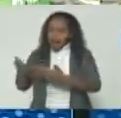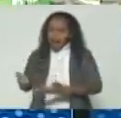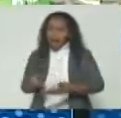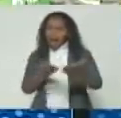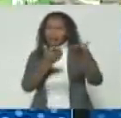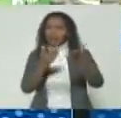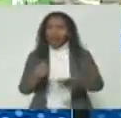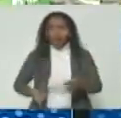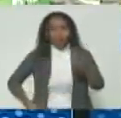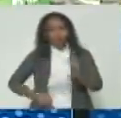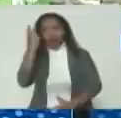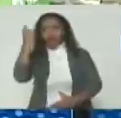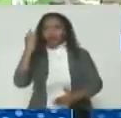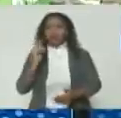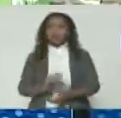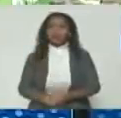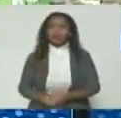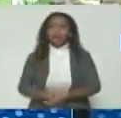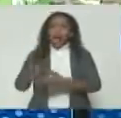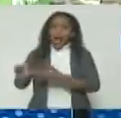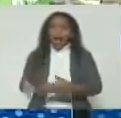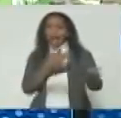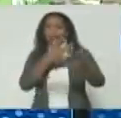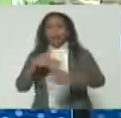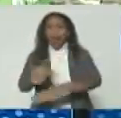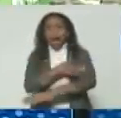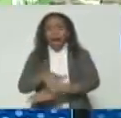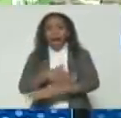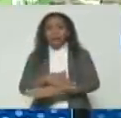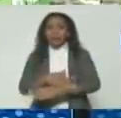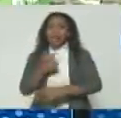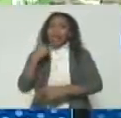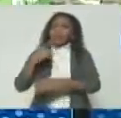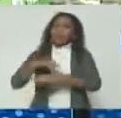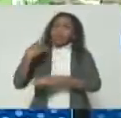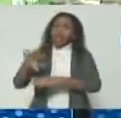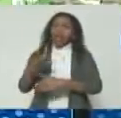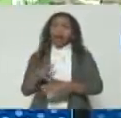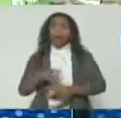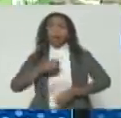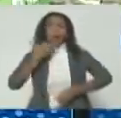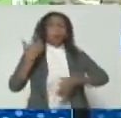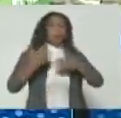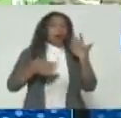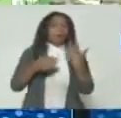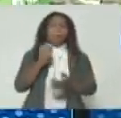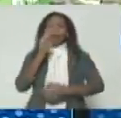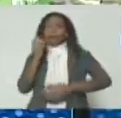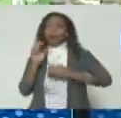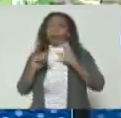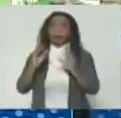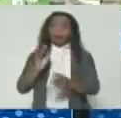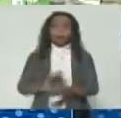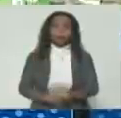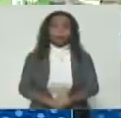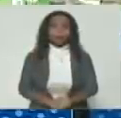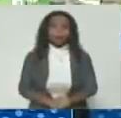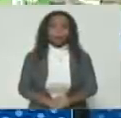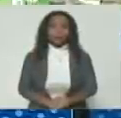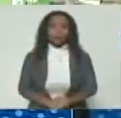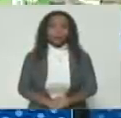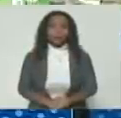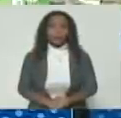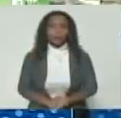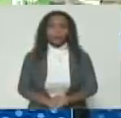de una vez. Lánzate para la calle. Deja la burocracia, Capriles Radoski. Valga la